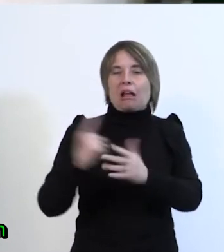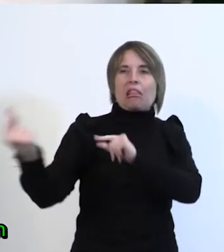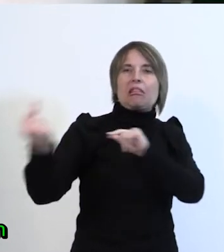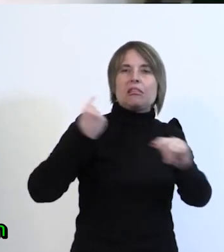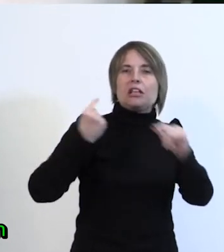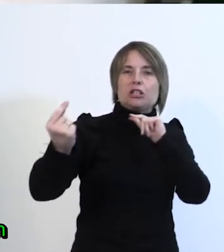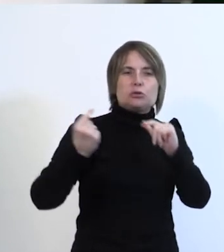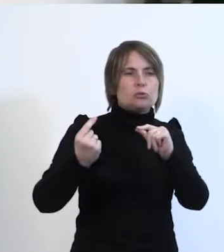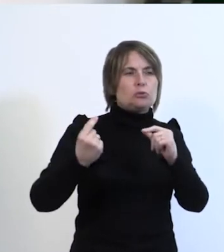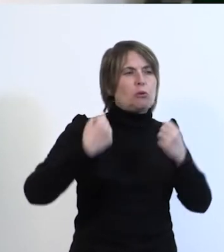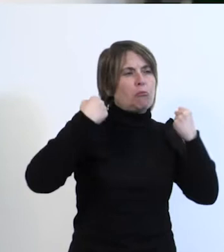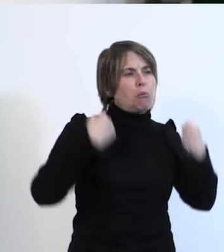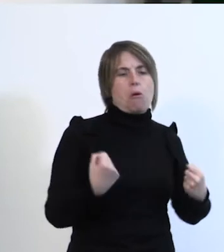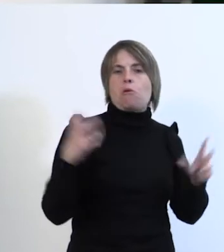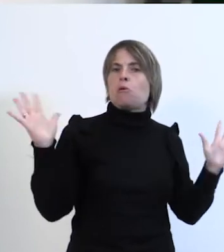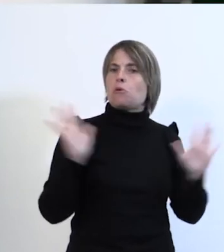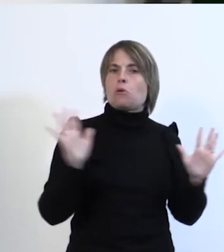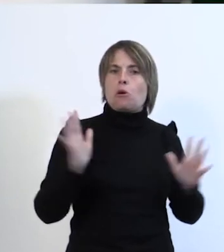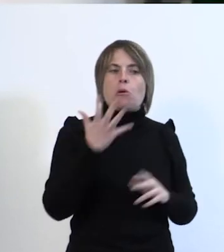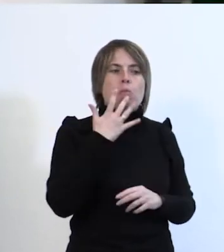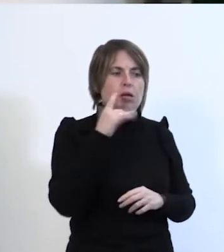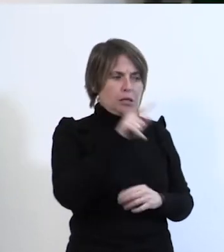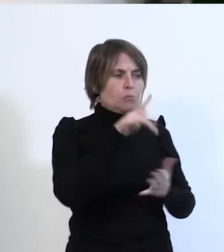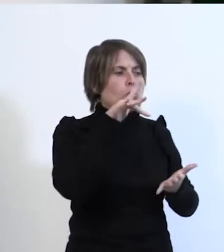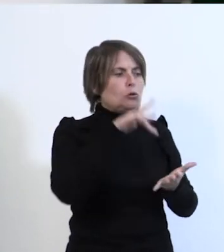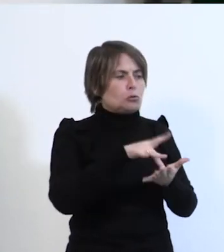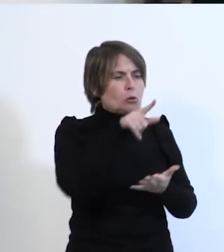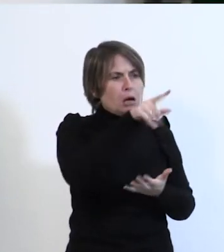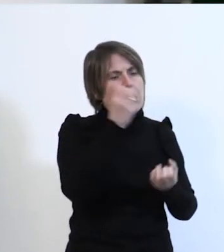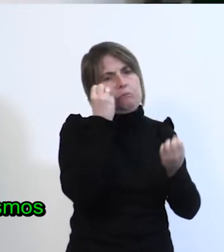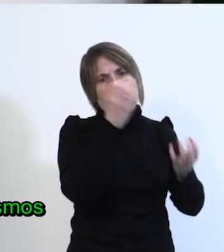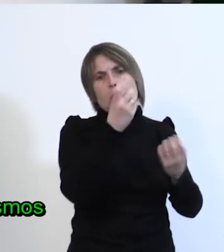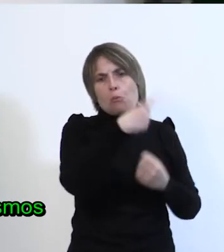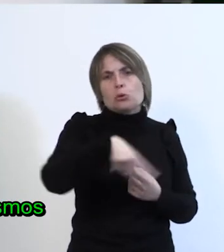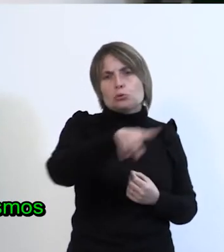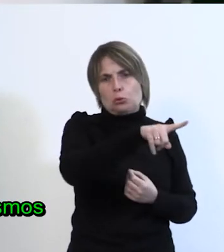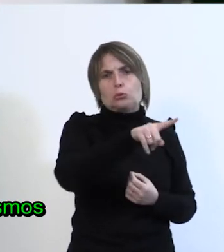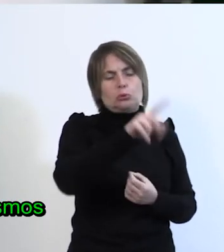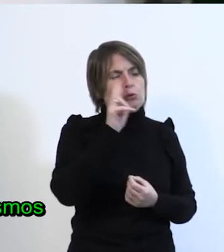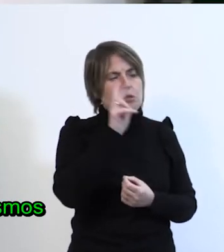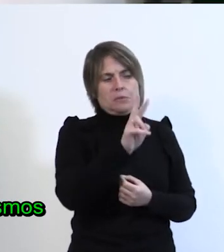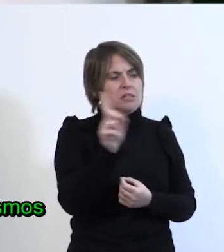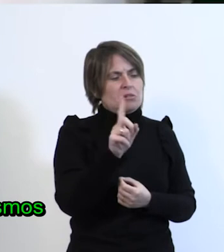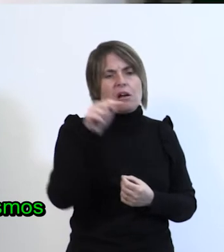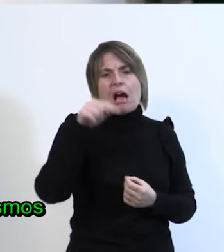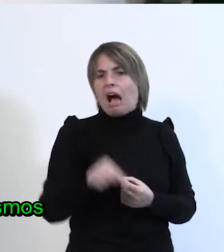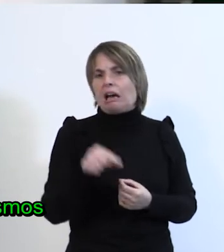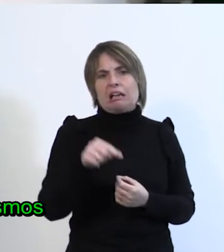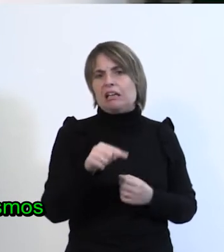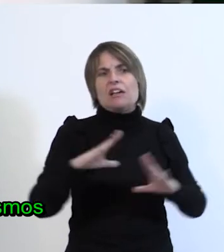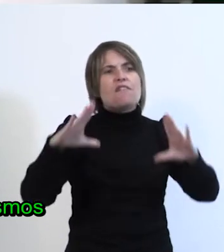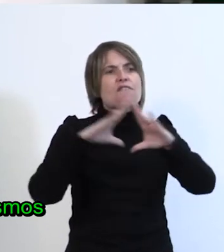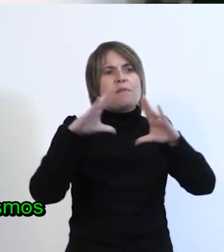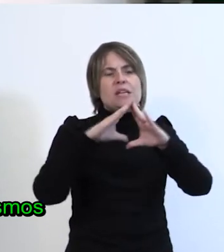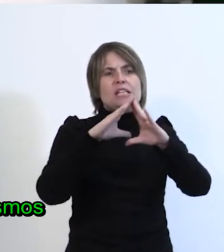esa discusión con tanta virulencia como la he visto expresada. Yo creo que no le suma